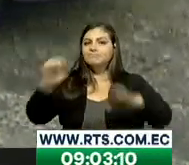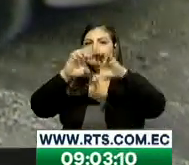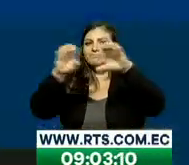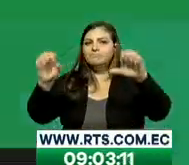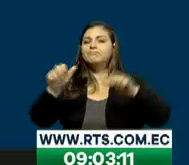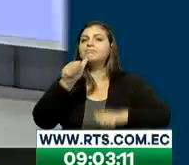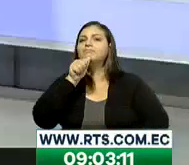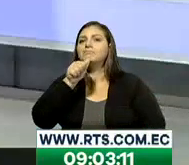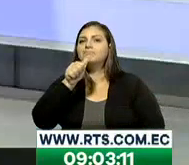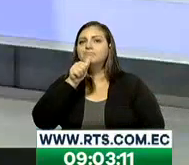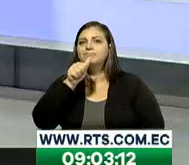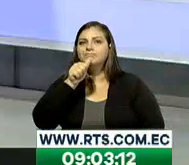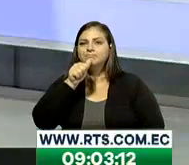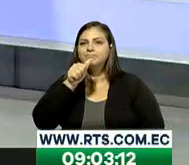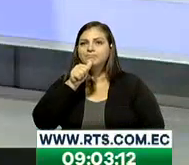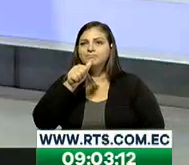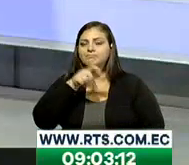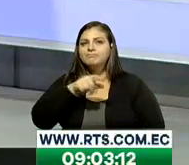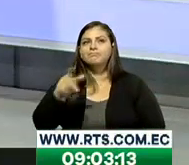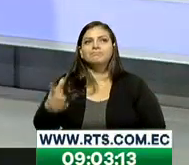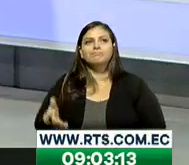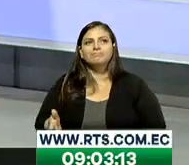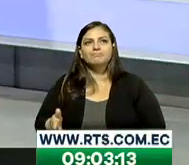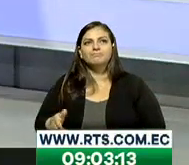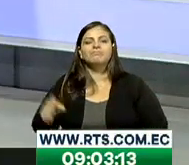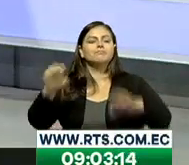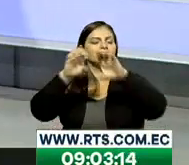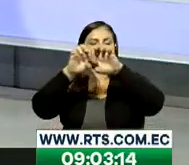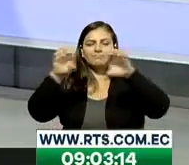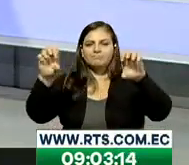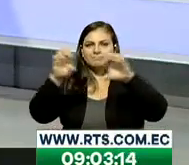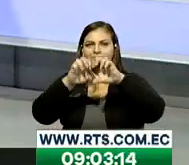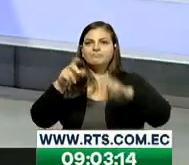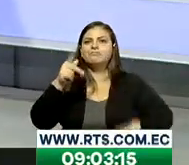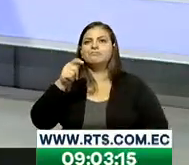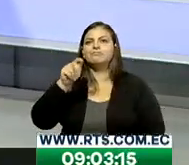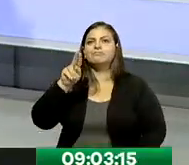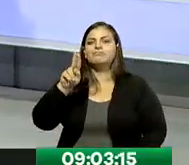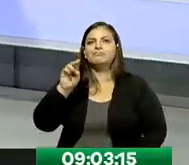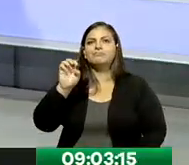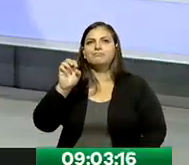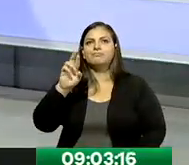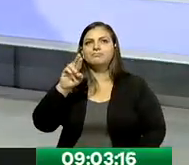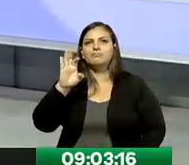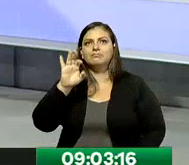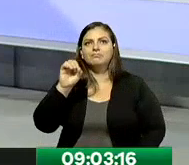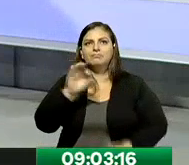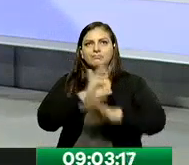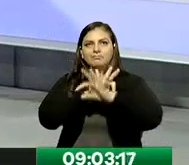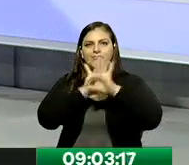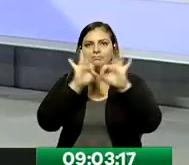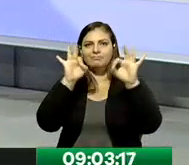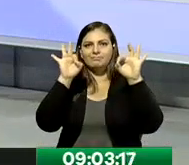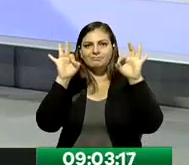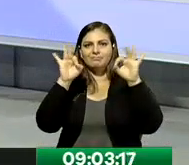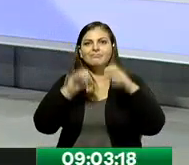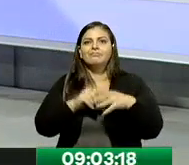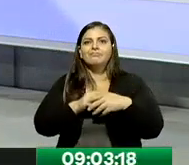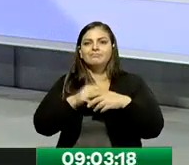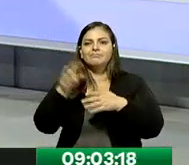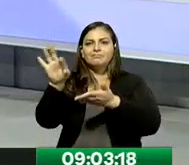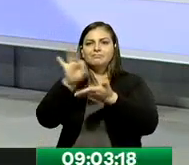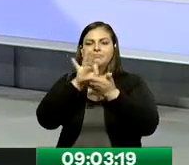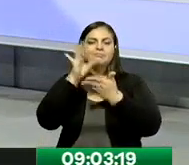Puerto Limpio, dice que el día lunes van a pasar por aquí. ¿Me pueden acompañar para recorrer la avenida hasta la Daule